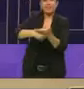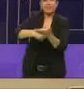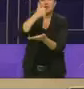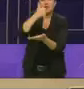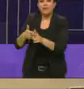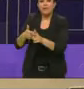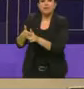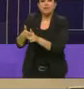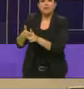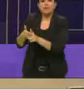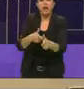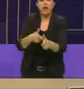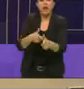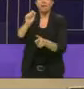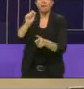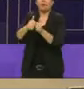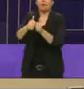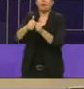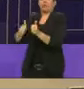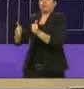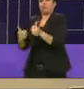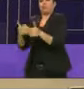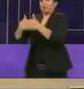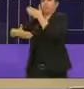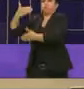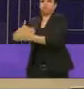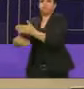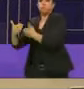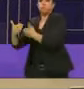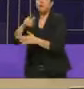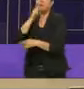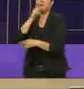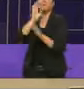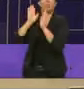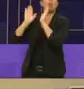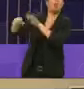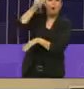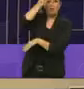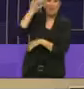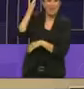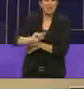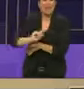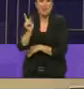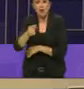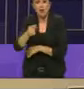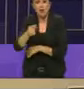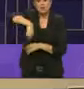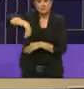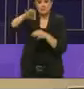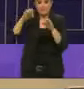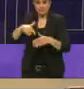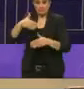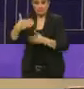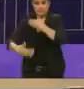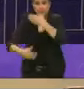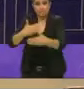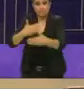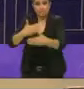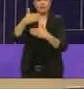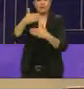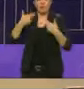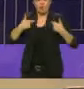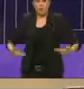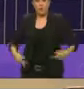dejando atrás, deje de cuidar a quienes nos cuidan. Por eso, precisamente, en este desarrollo humano, en esta política